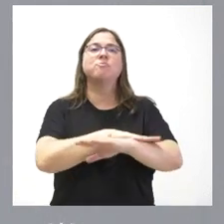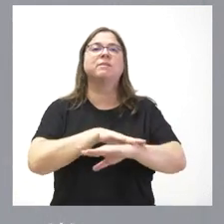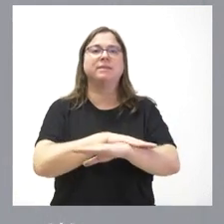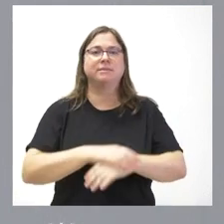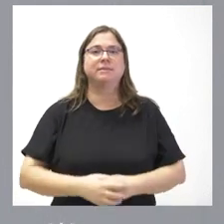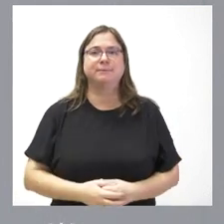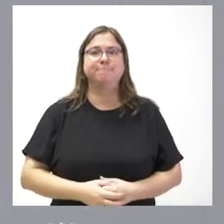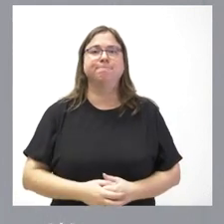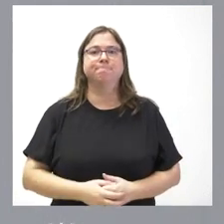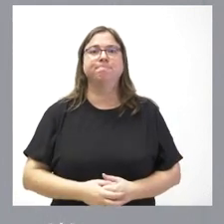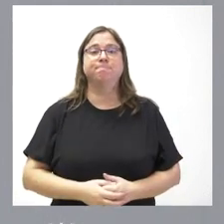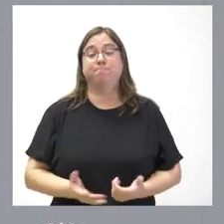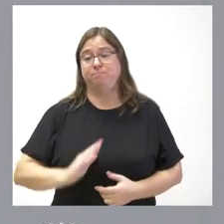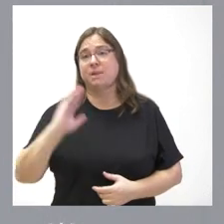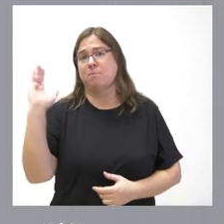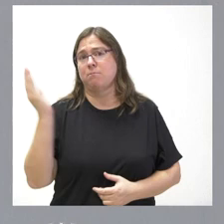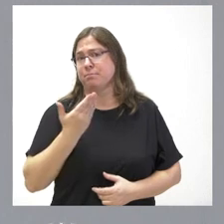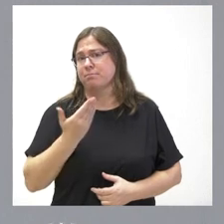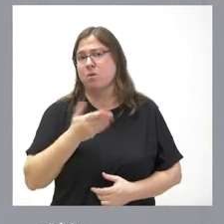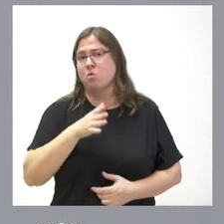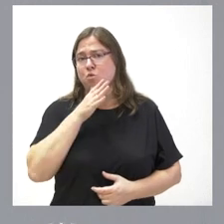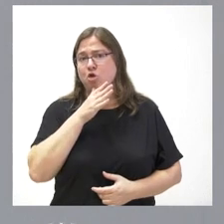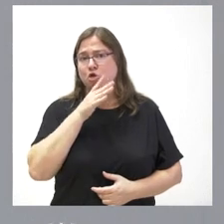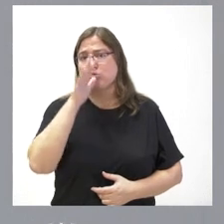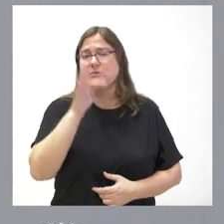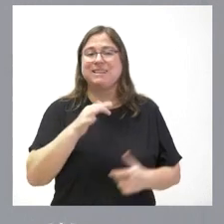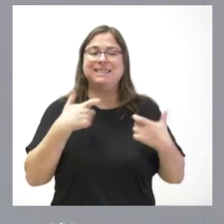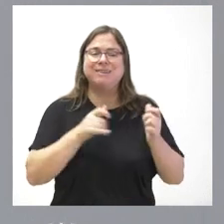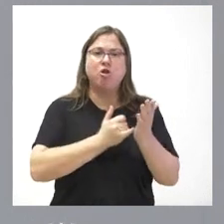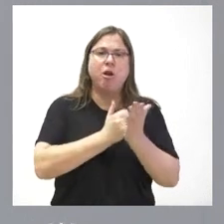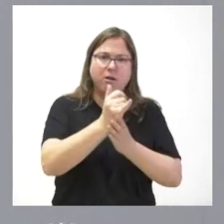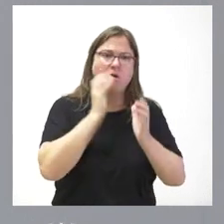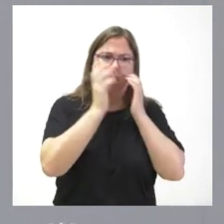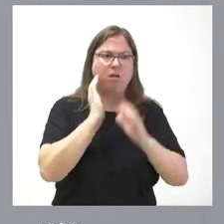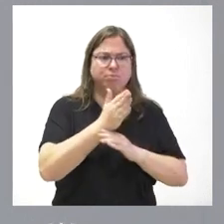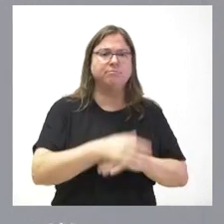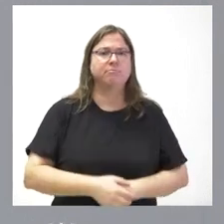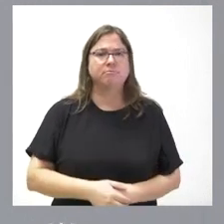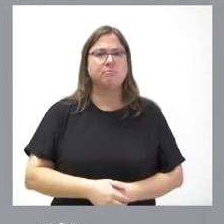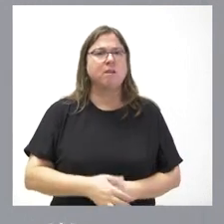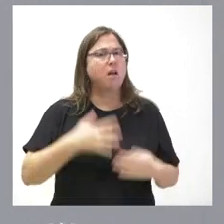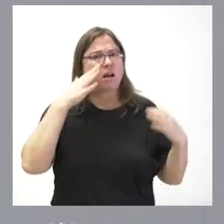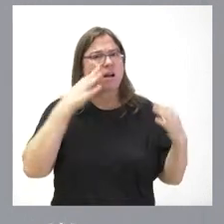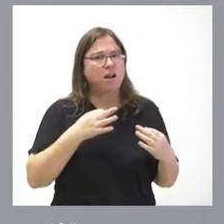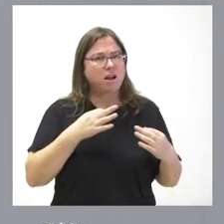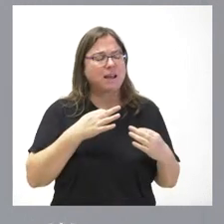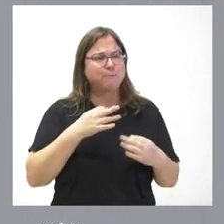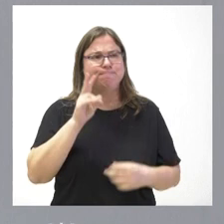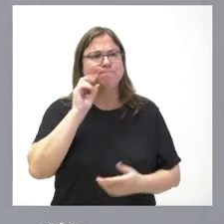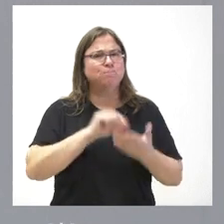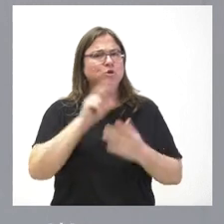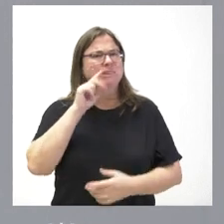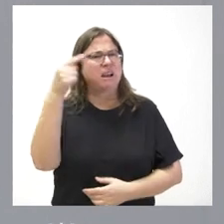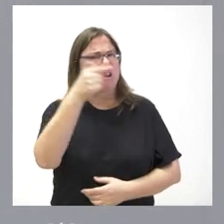por el perjuicio que ha causado en su conjunto al sector agrícola y ganadero donde creemos que ha tenido visión muy negativa del sector